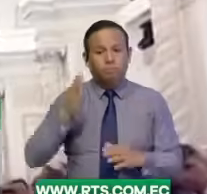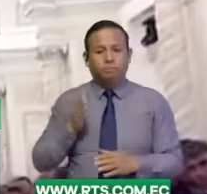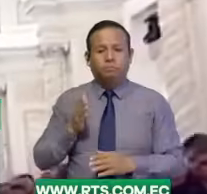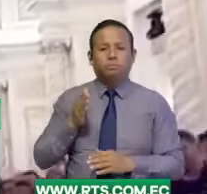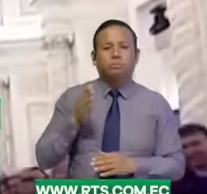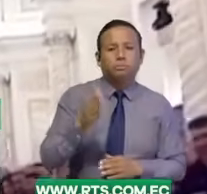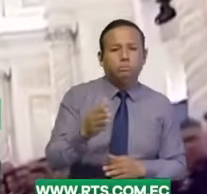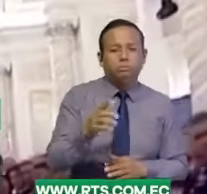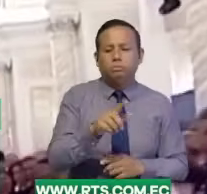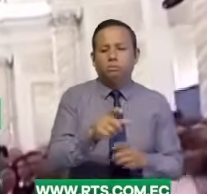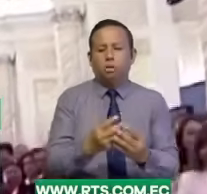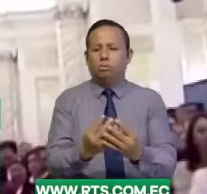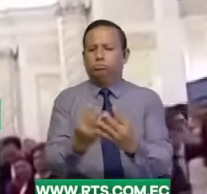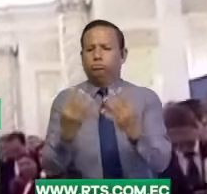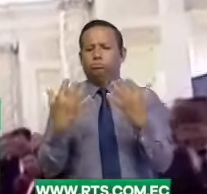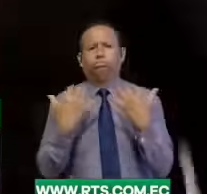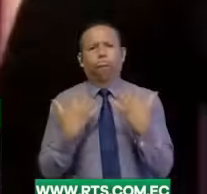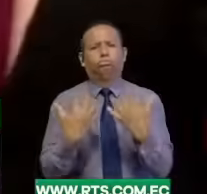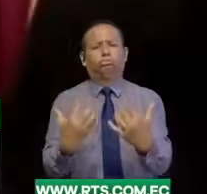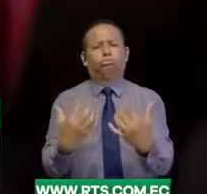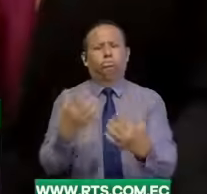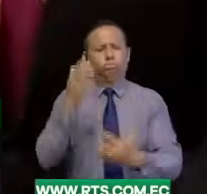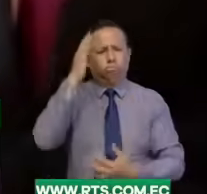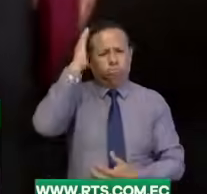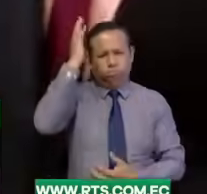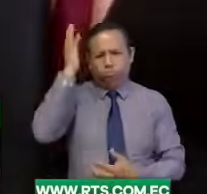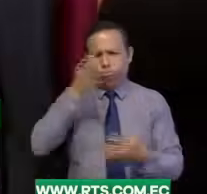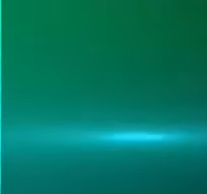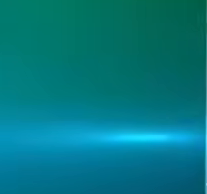al regimiento del Kremlin.